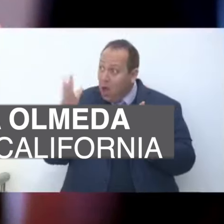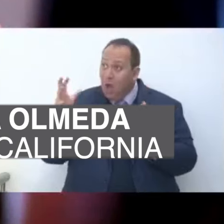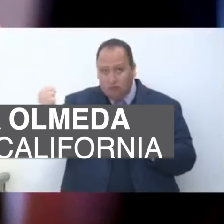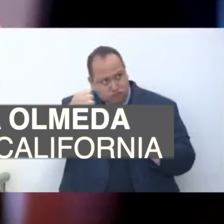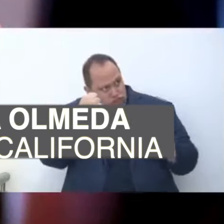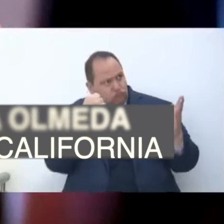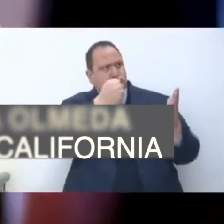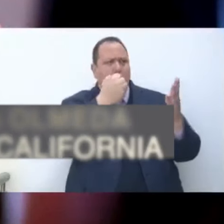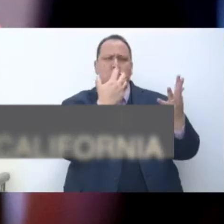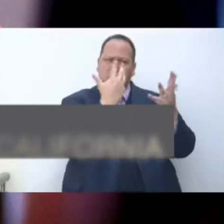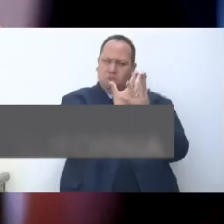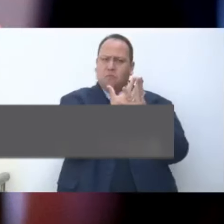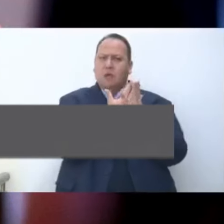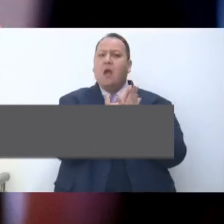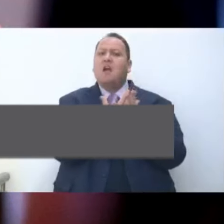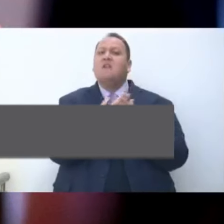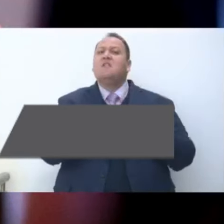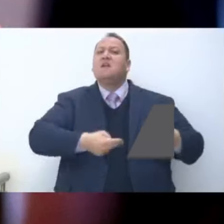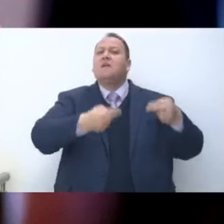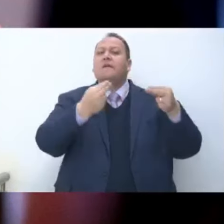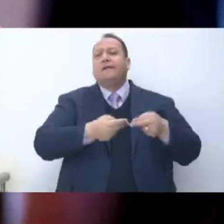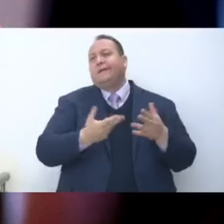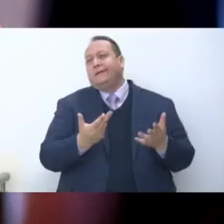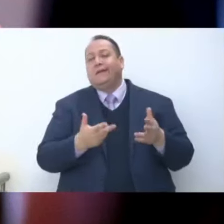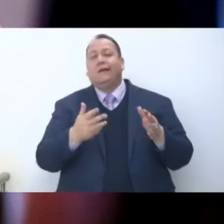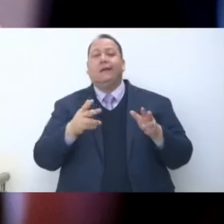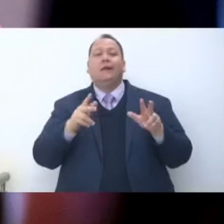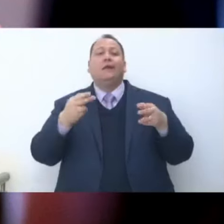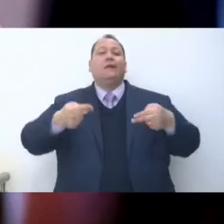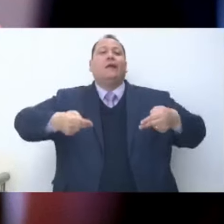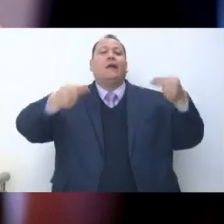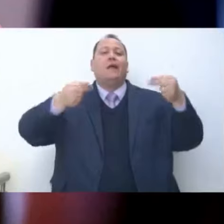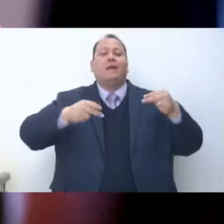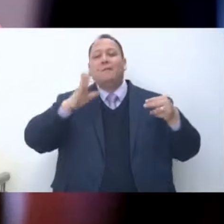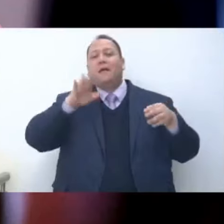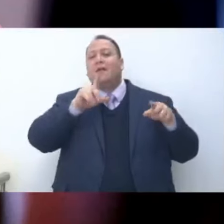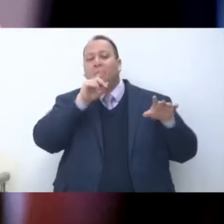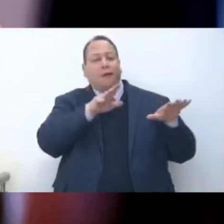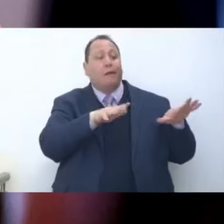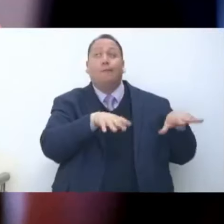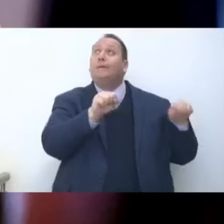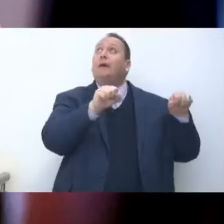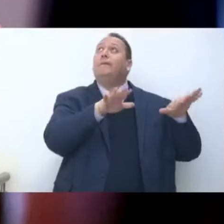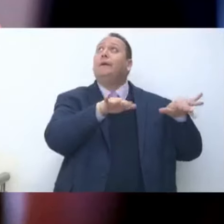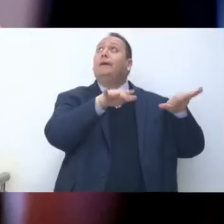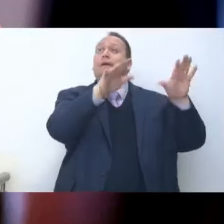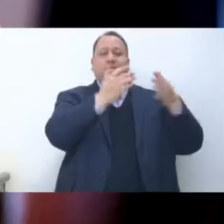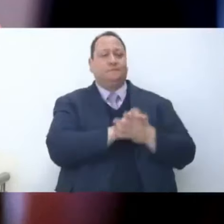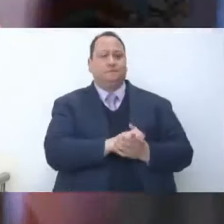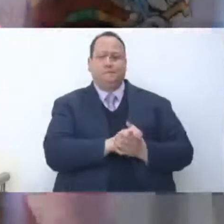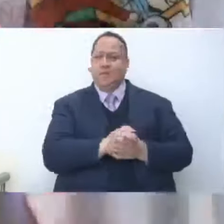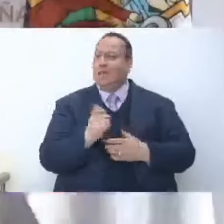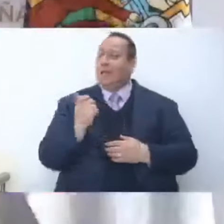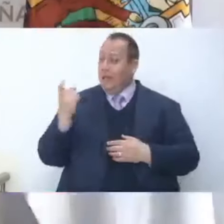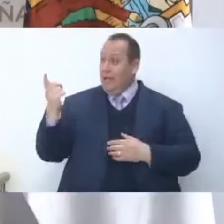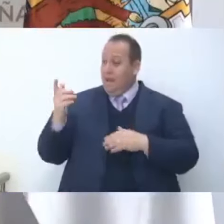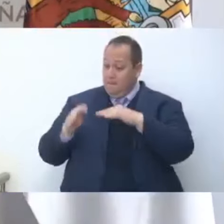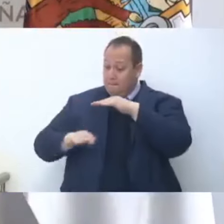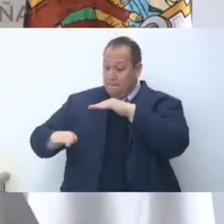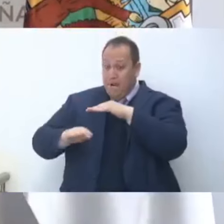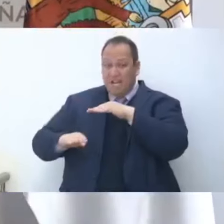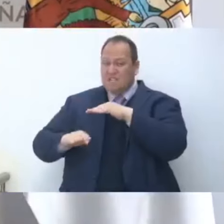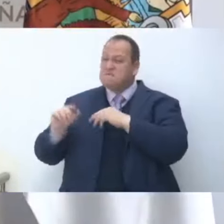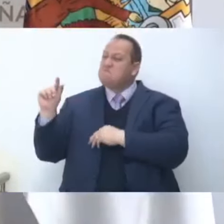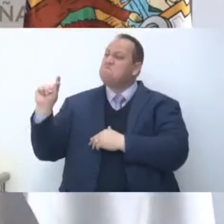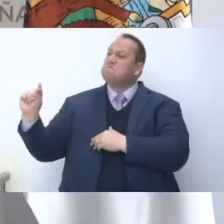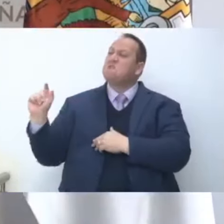prácticas de este tipo de empresas denominadas empresas golondrinas, que pagan menos del salario mínimo